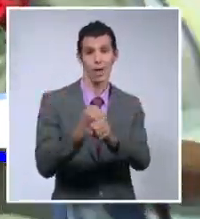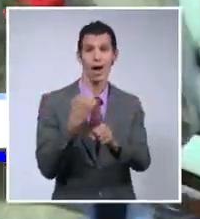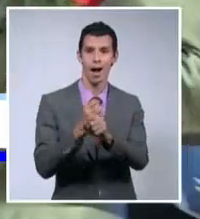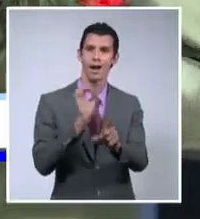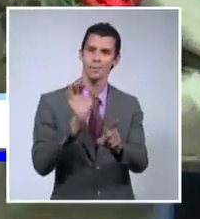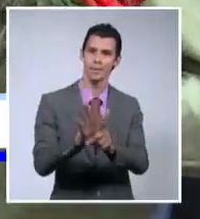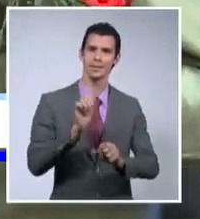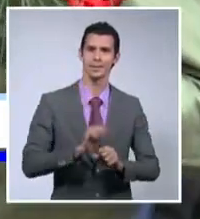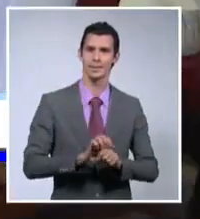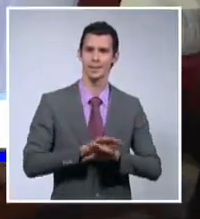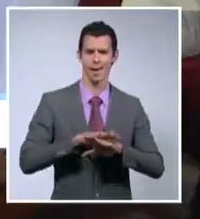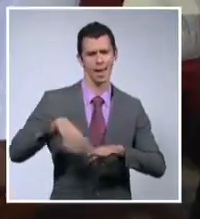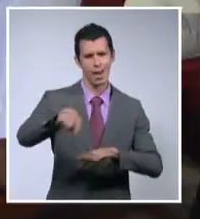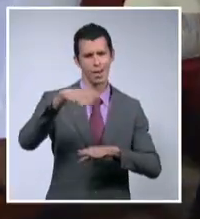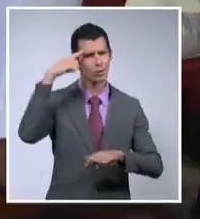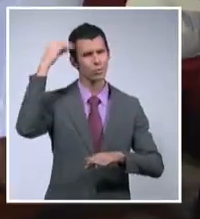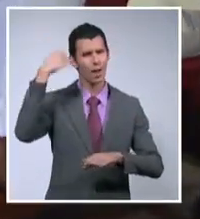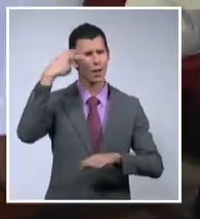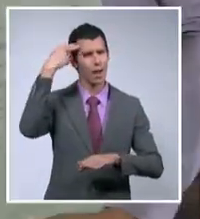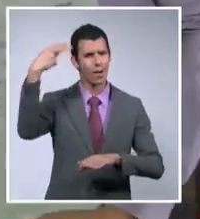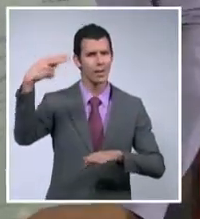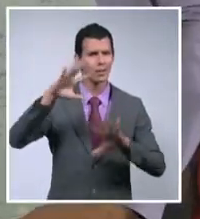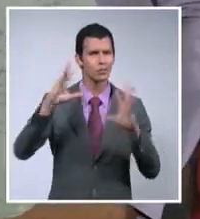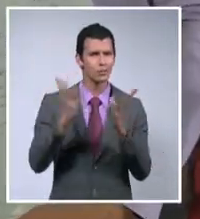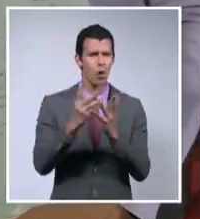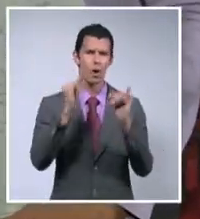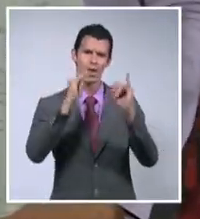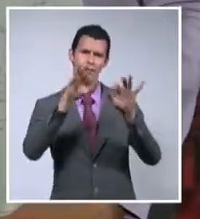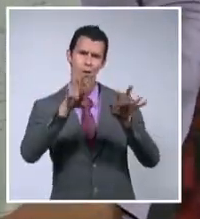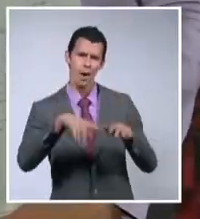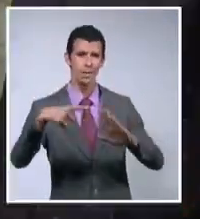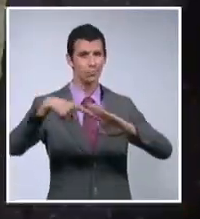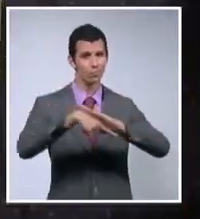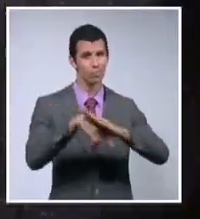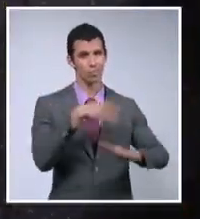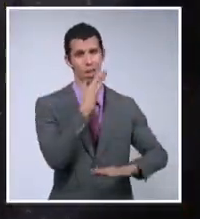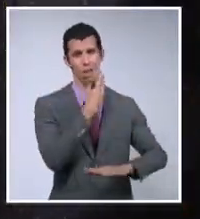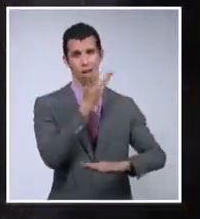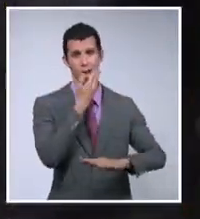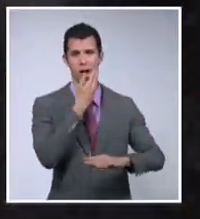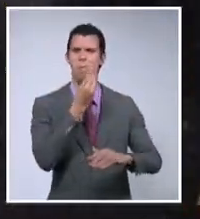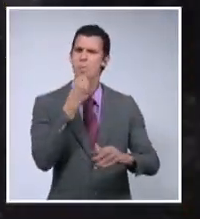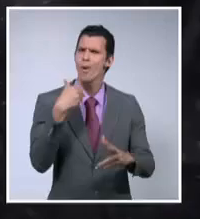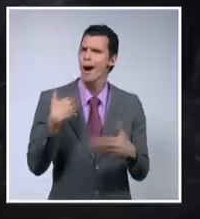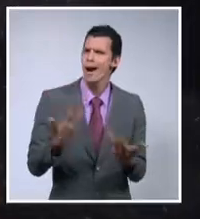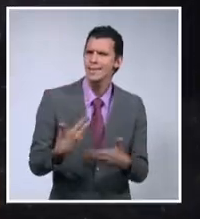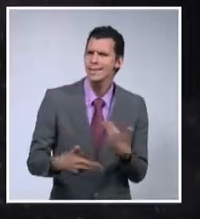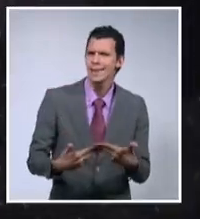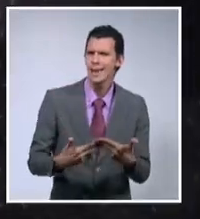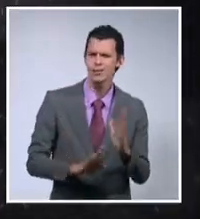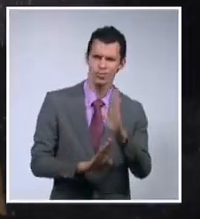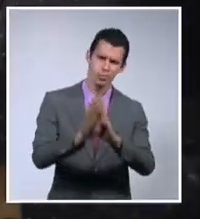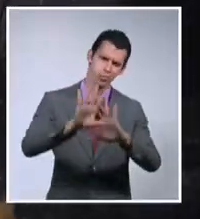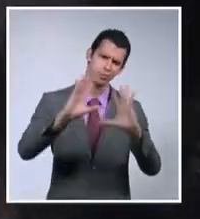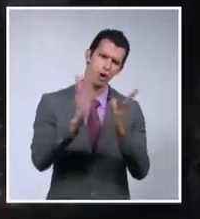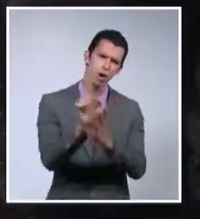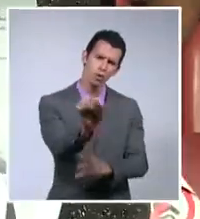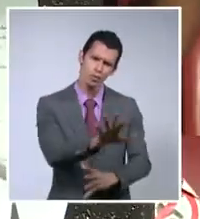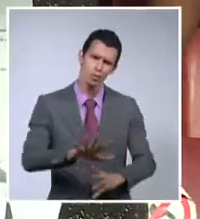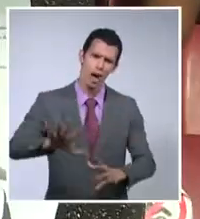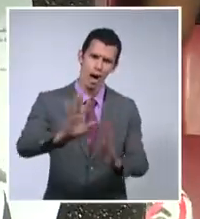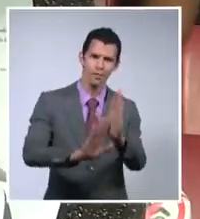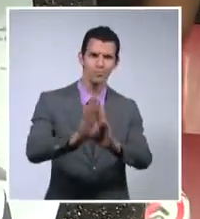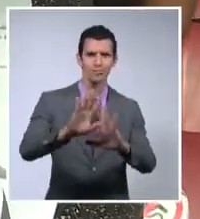herramientas para seguir contribuyendo desde la informática al desarrollo de la sociedad. Egresan hoy estos ingenieros y técnicos